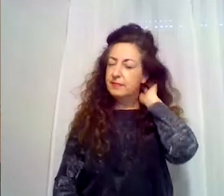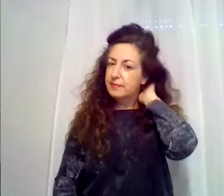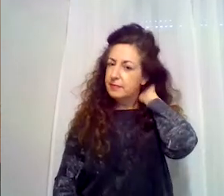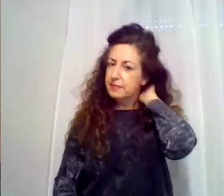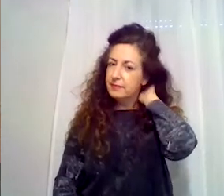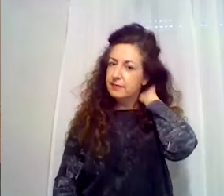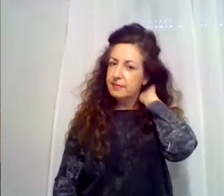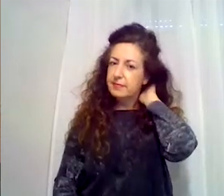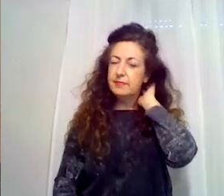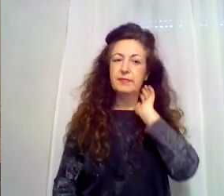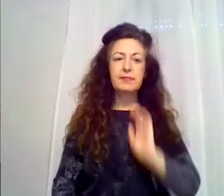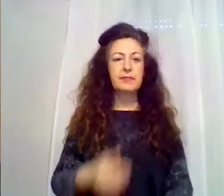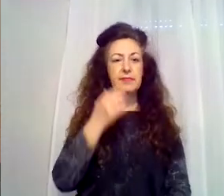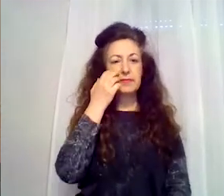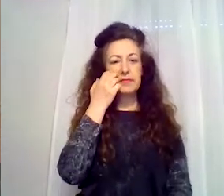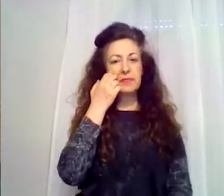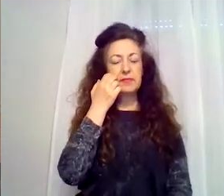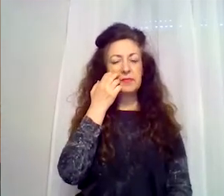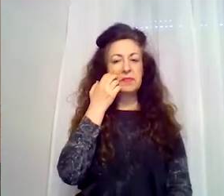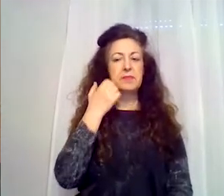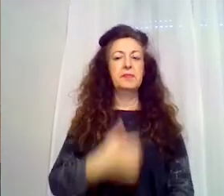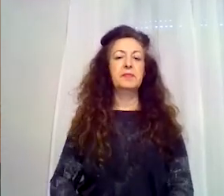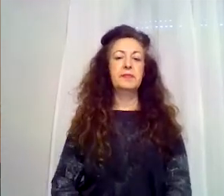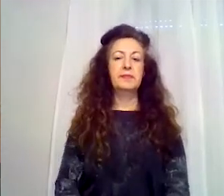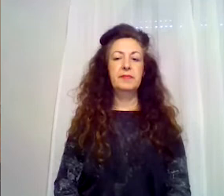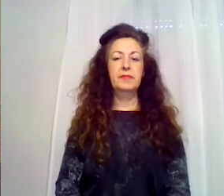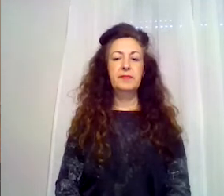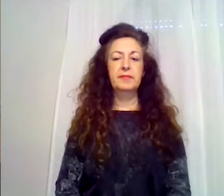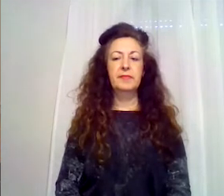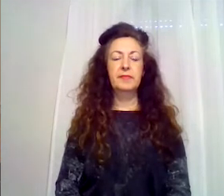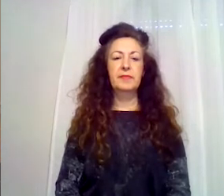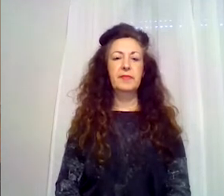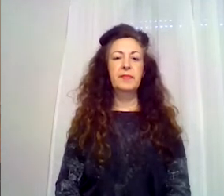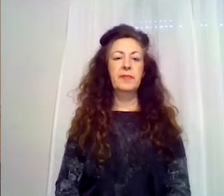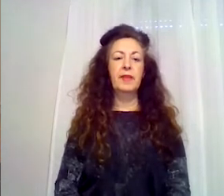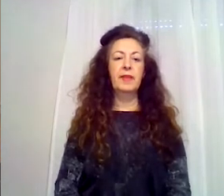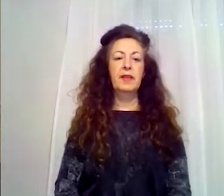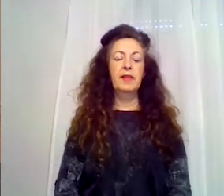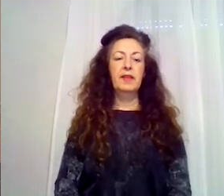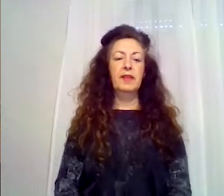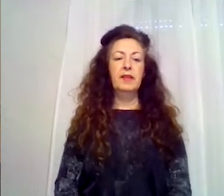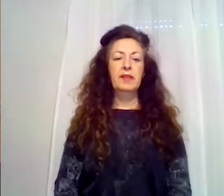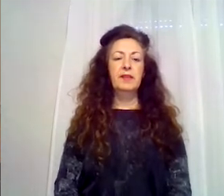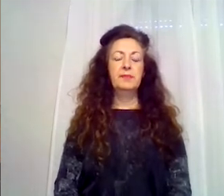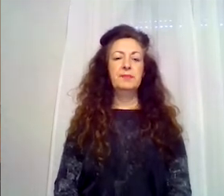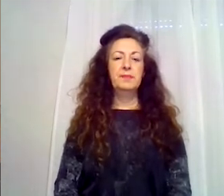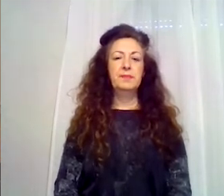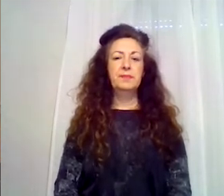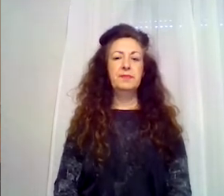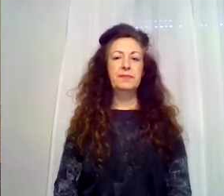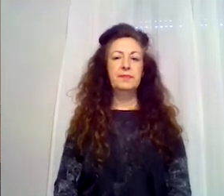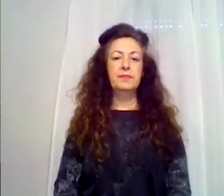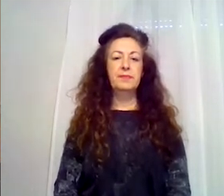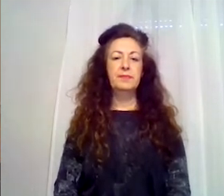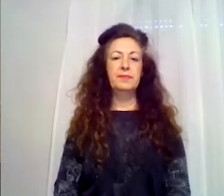herida real, no te va a herir con un cuchillo, hiere tu sensibilidad, es decir, despierta tu sensibilidad, acucia tu